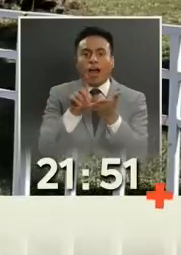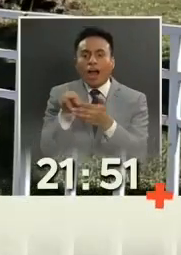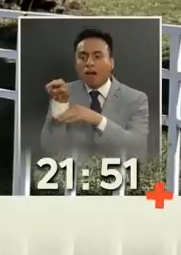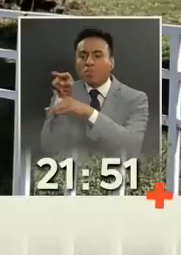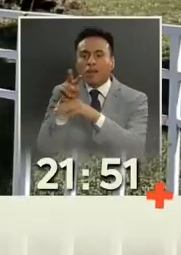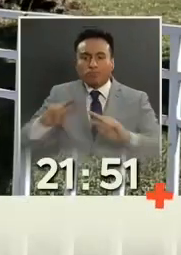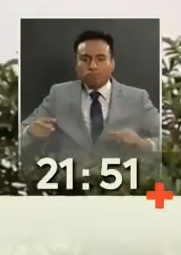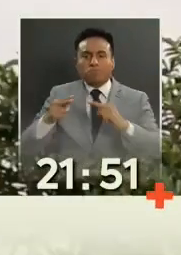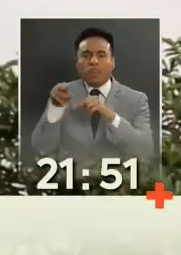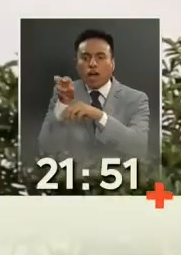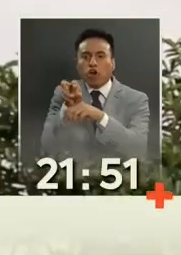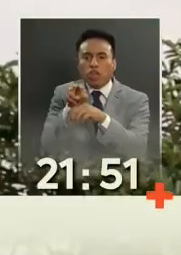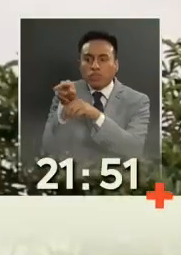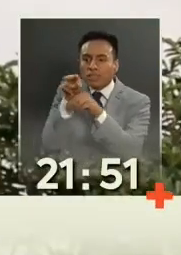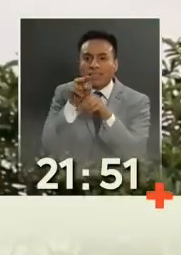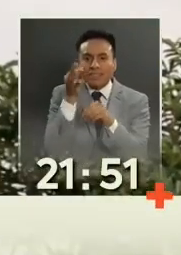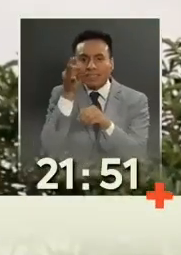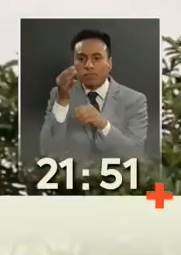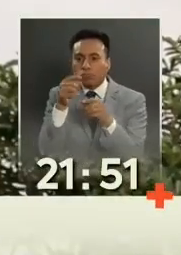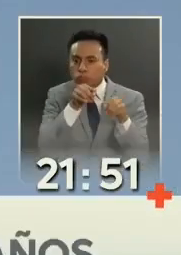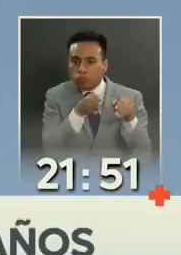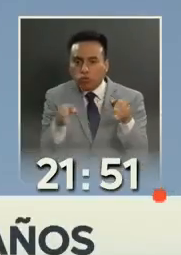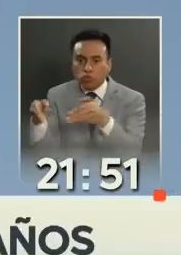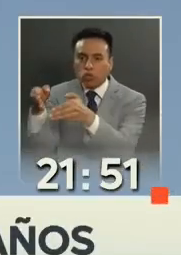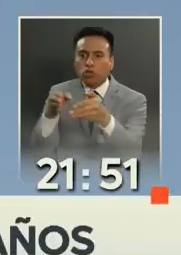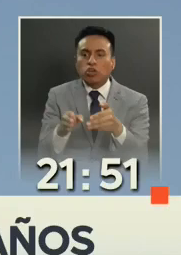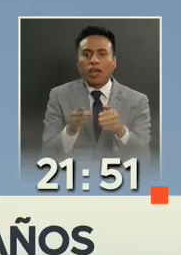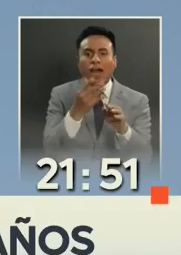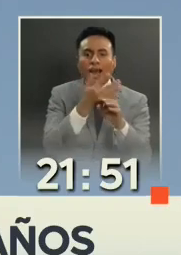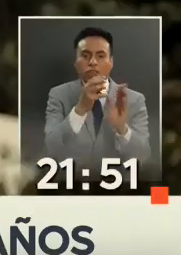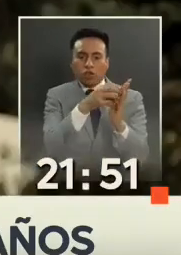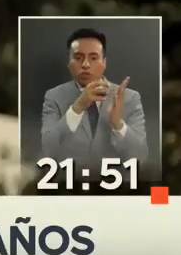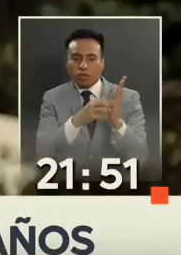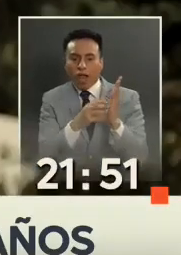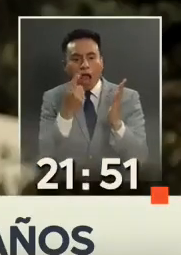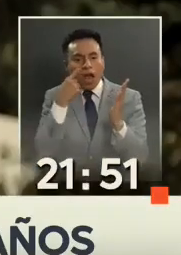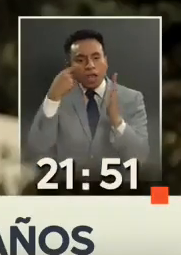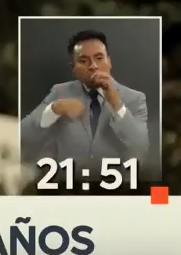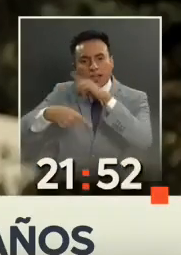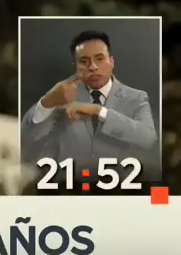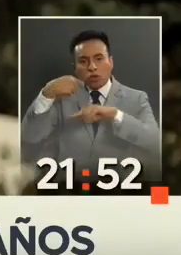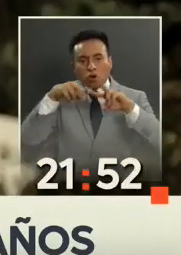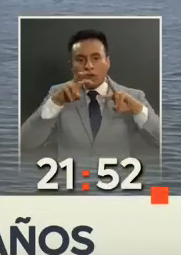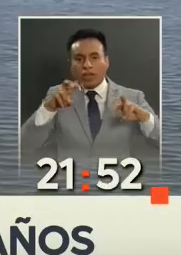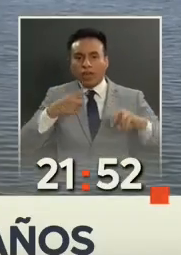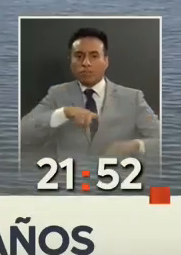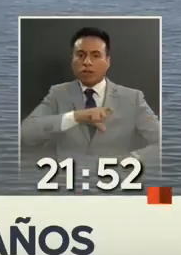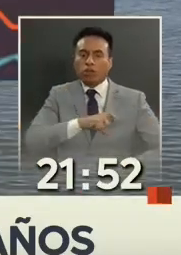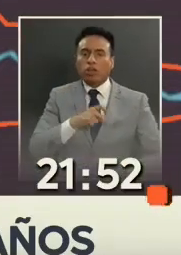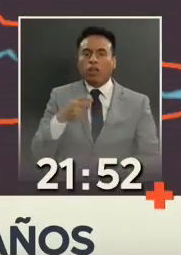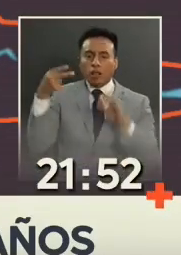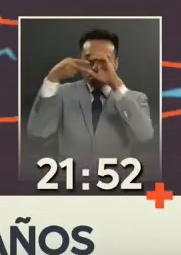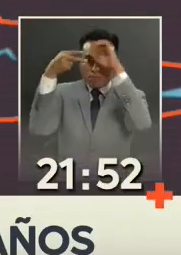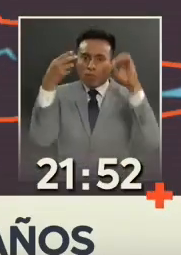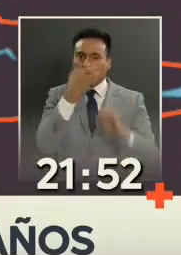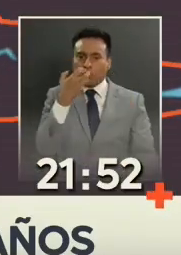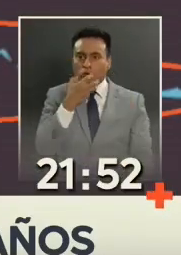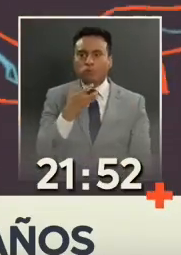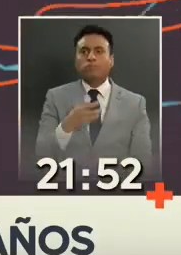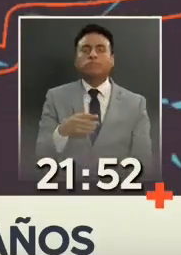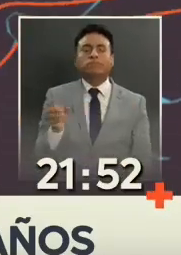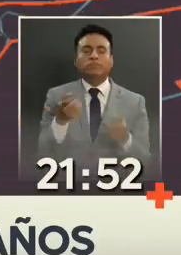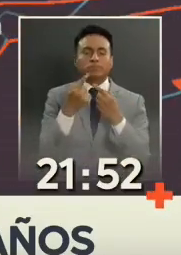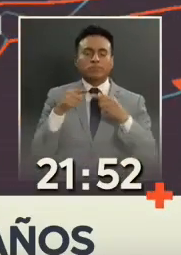esta ruta, pero también le hemos puesto unos tótem, hitos, para que podamos conocer la historia de ese lugar en español, en mapungún.